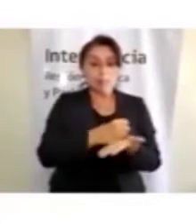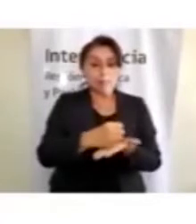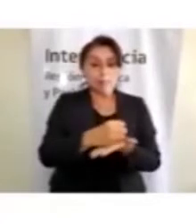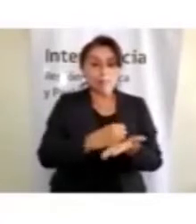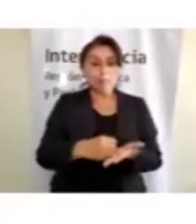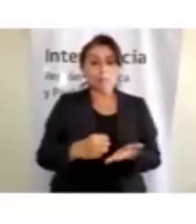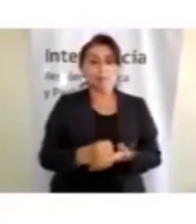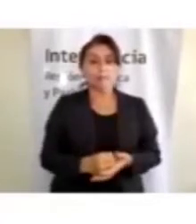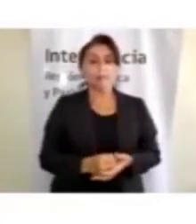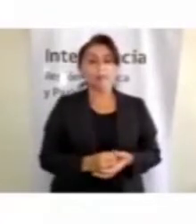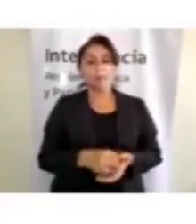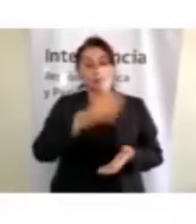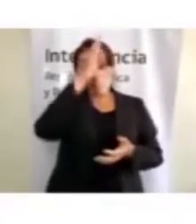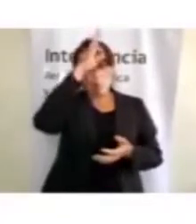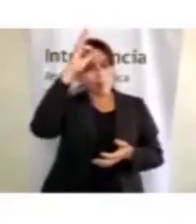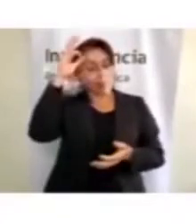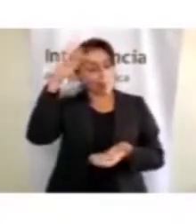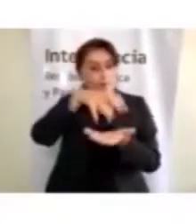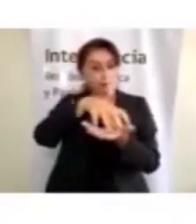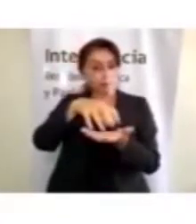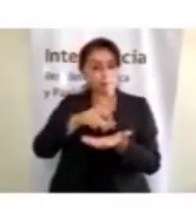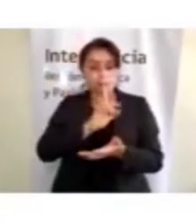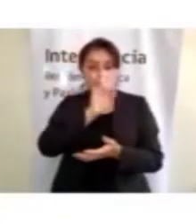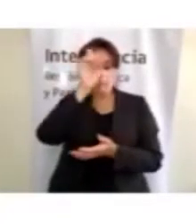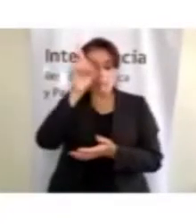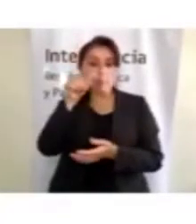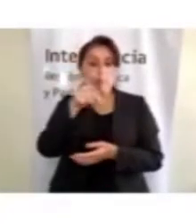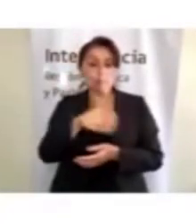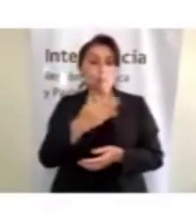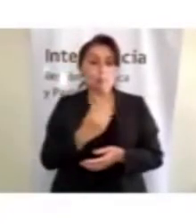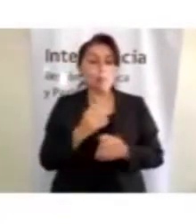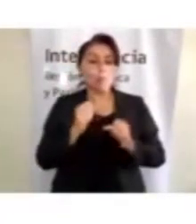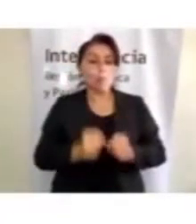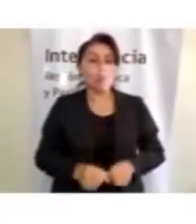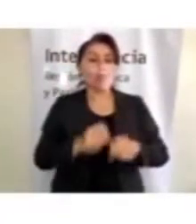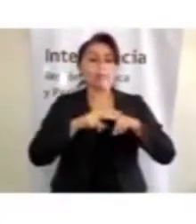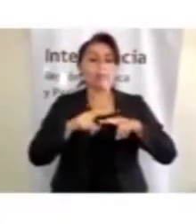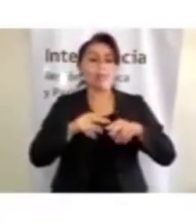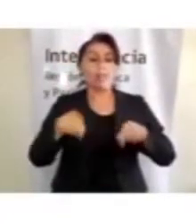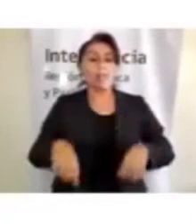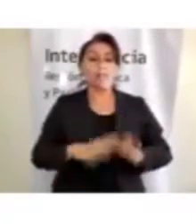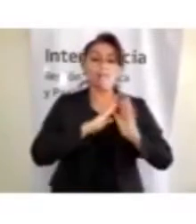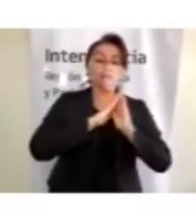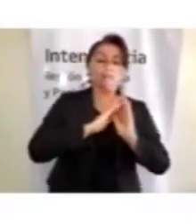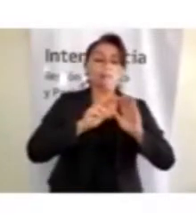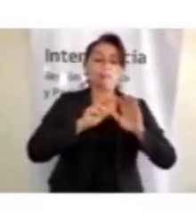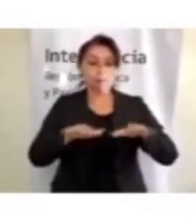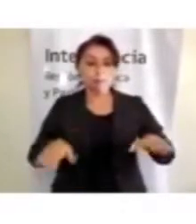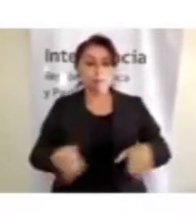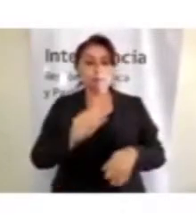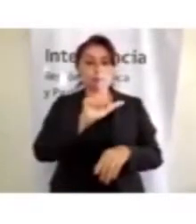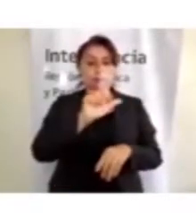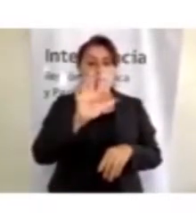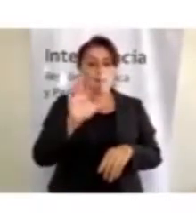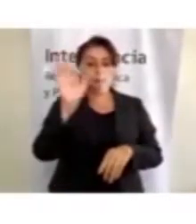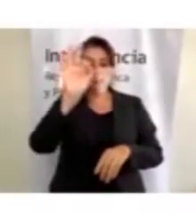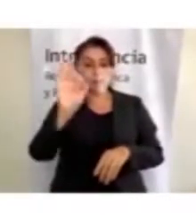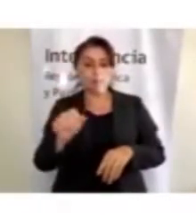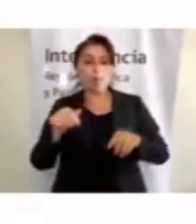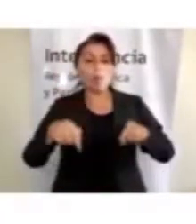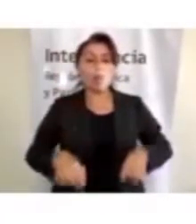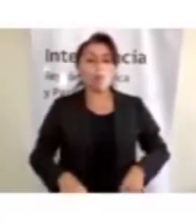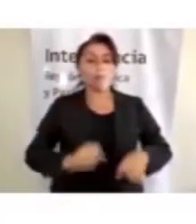preparaciones. El índice ocupacional de camas hoy día llega al 75%. Hoy día tenemos una positividad